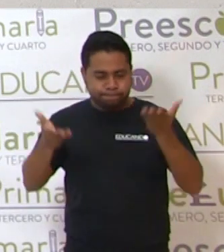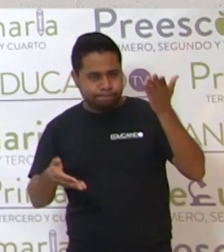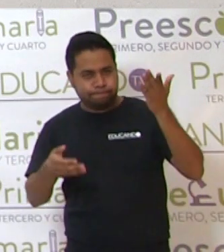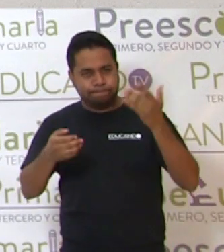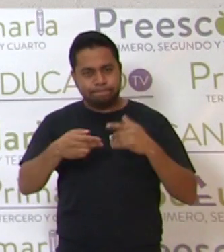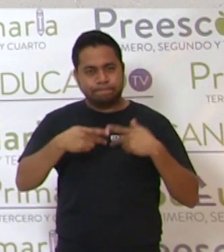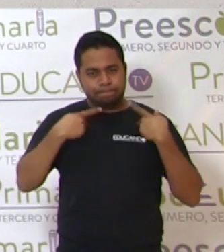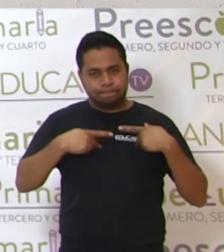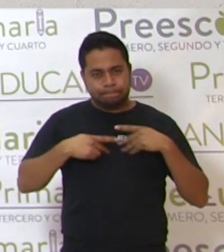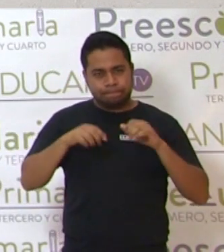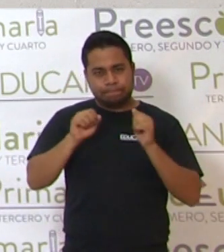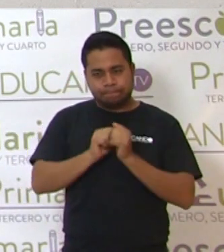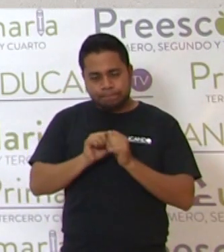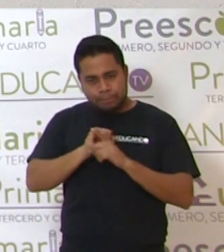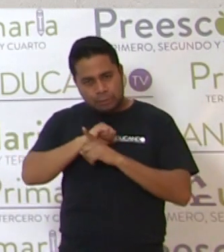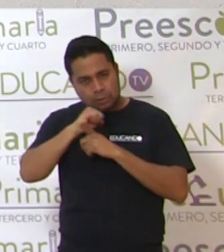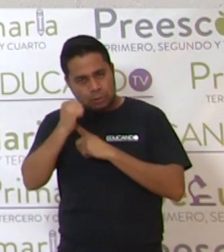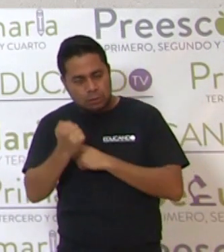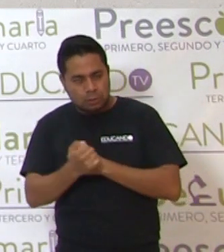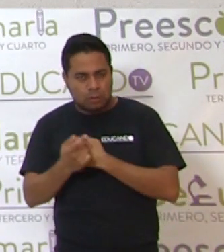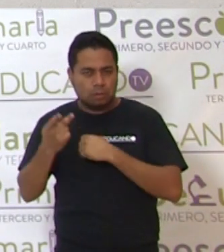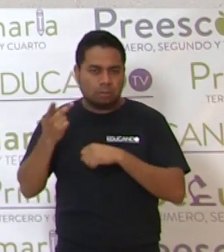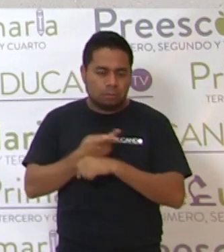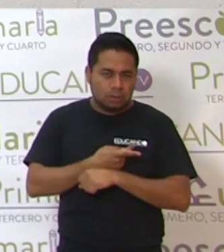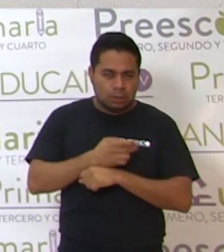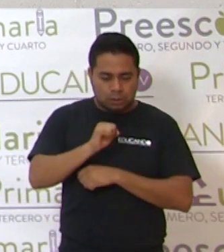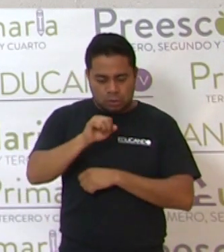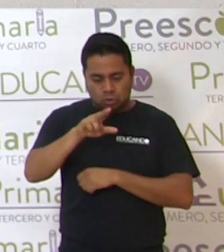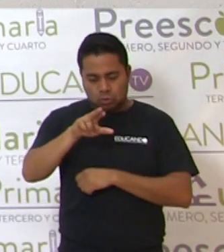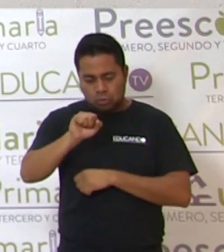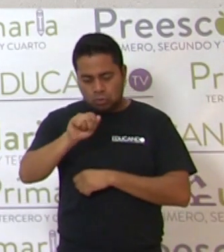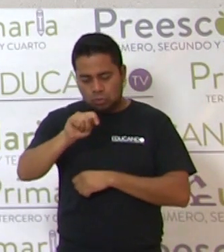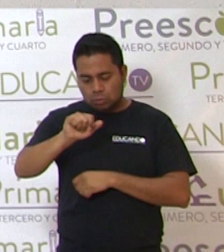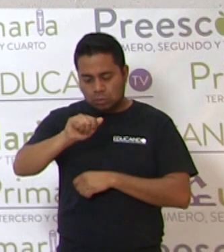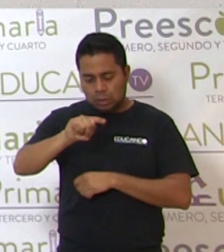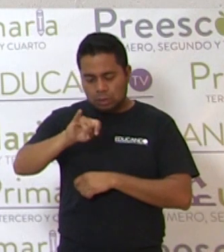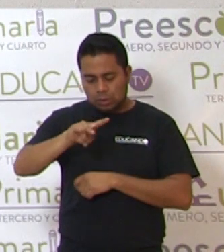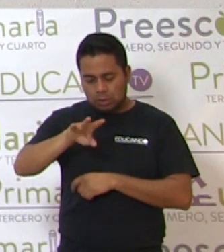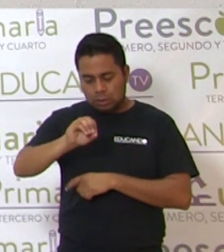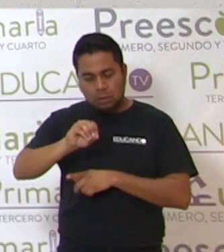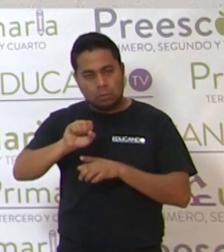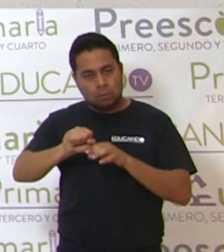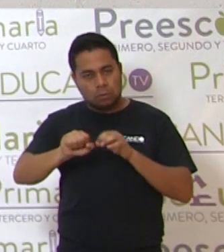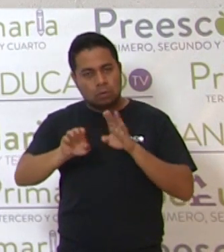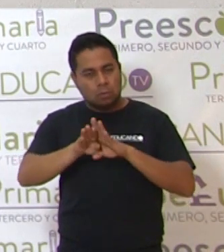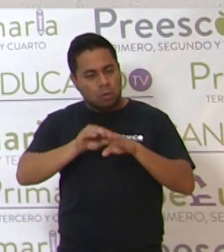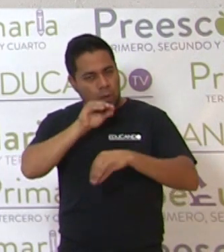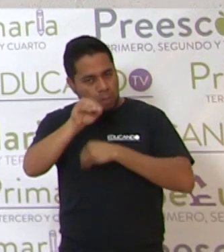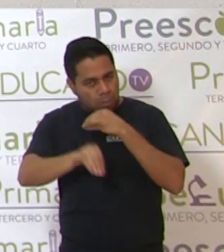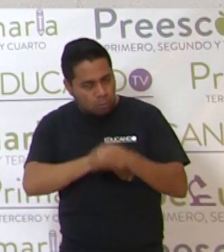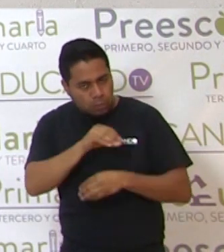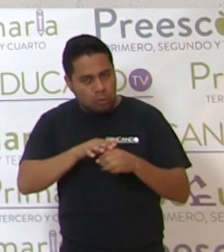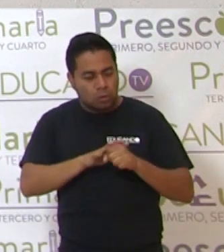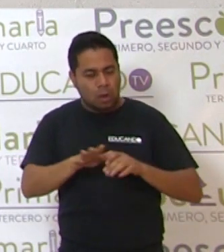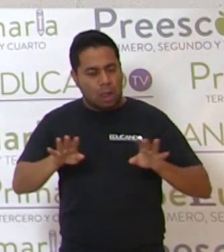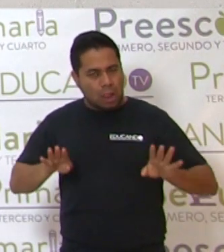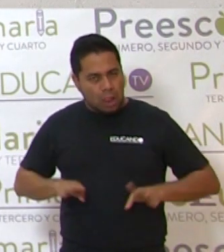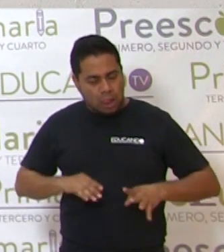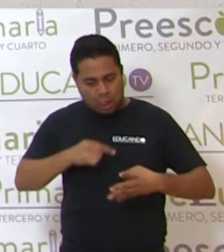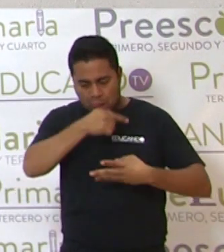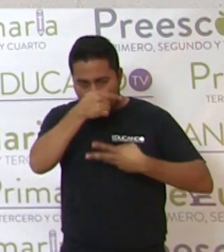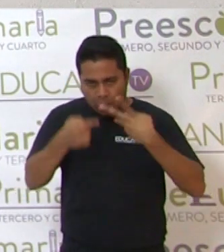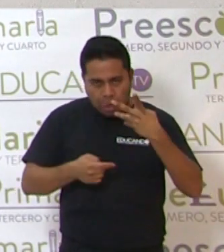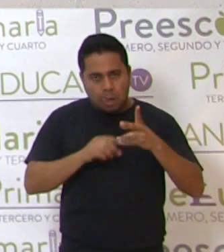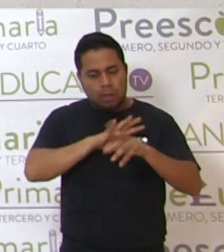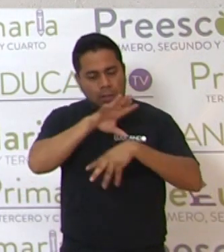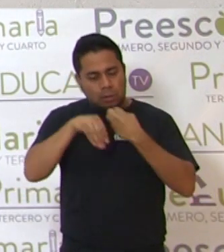respecto a la situación, los sustantivos, cómo van interpretando la luminosidad, los elementos, todas